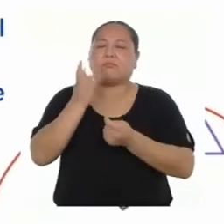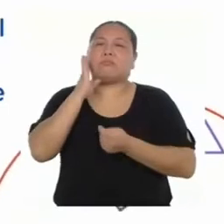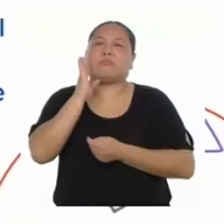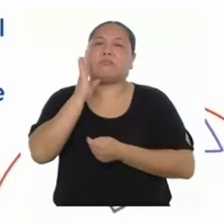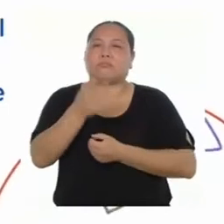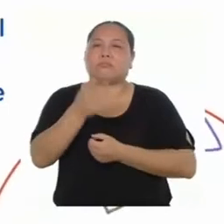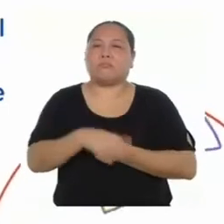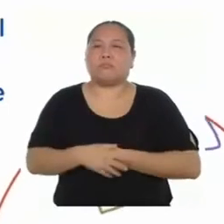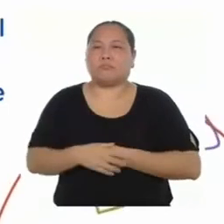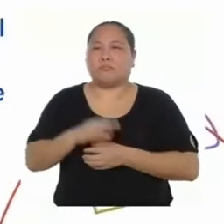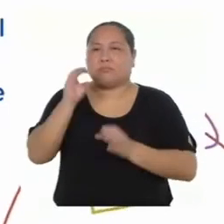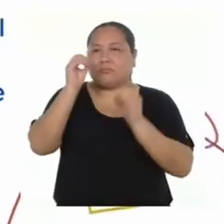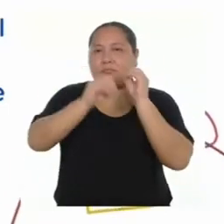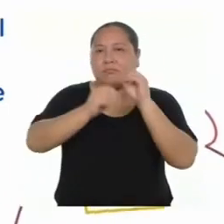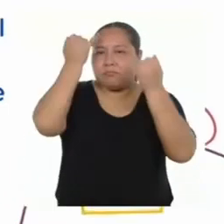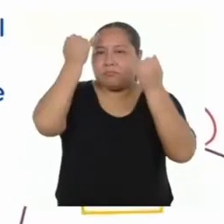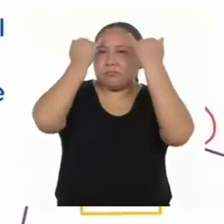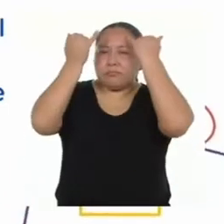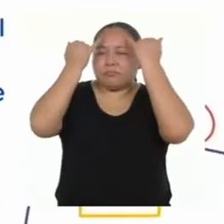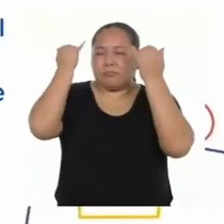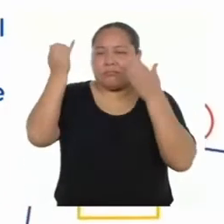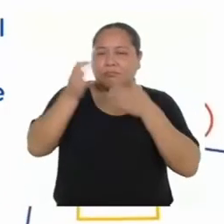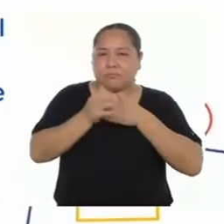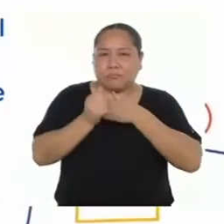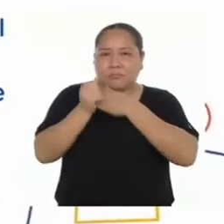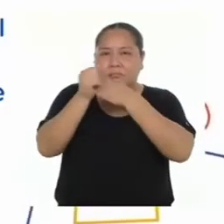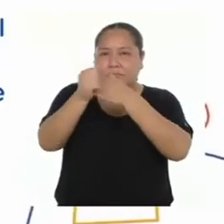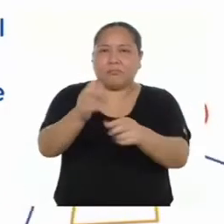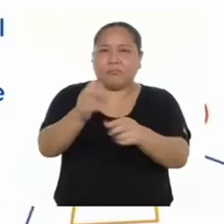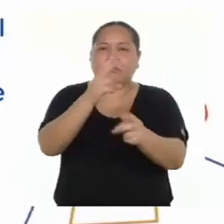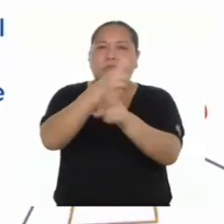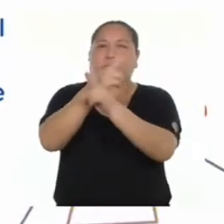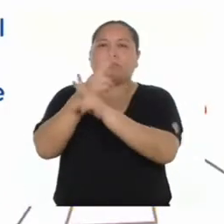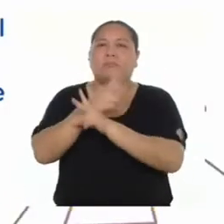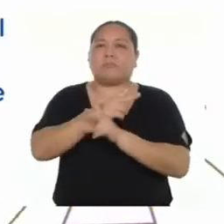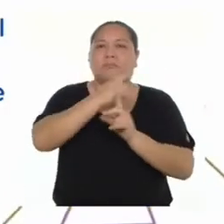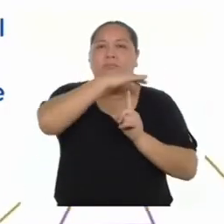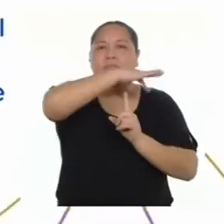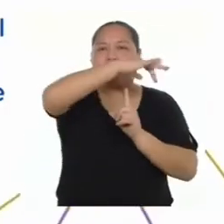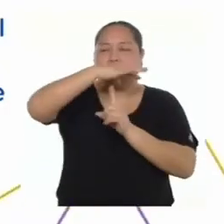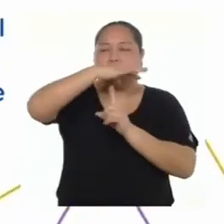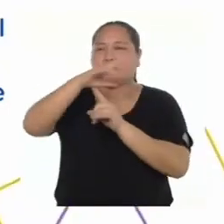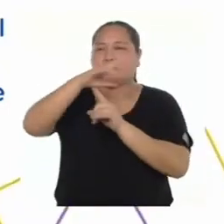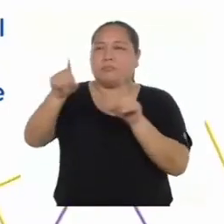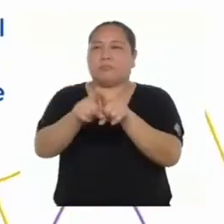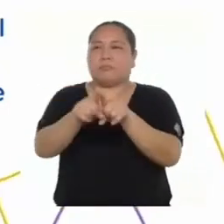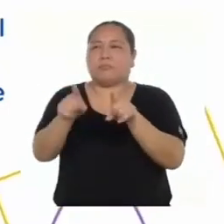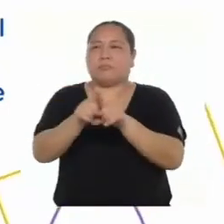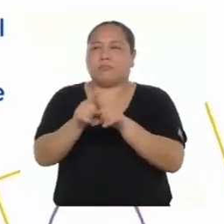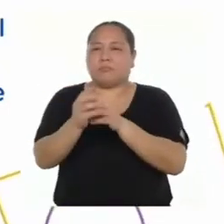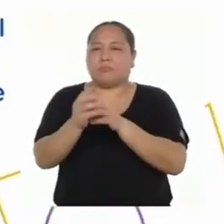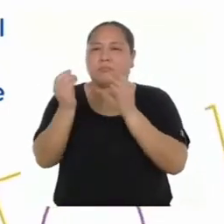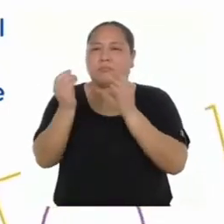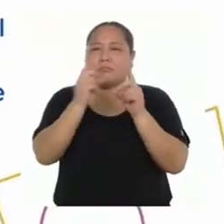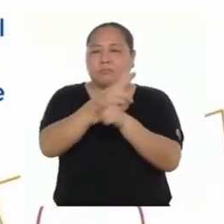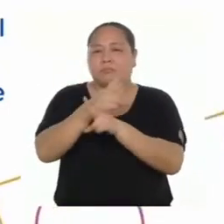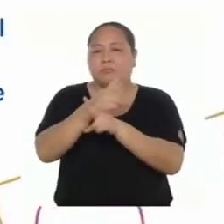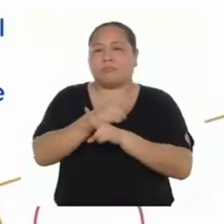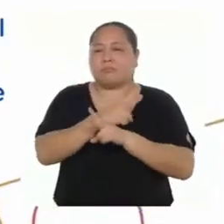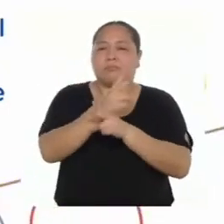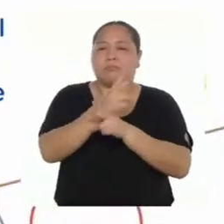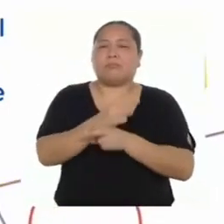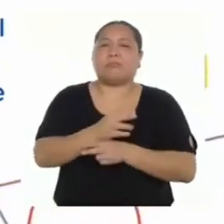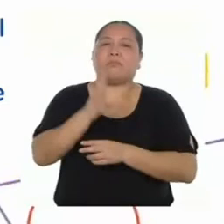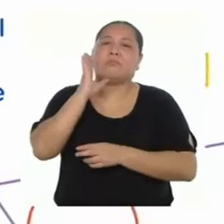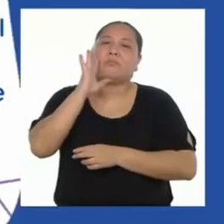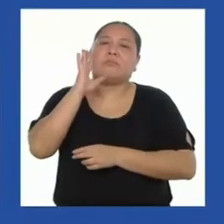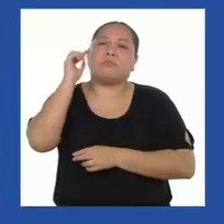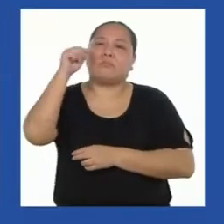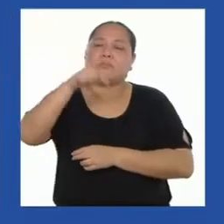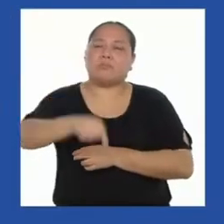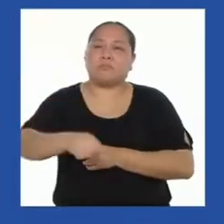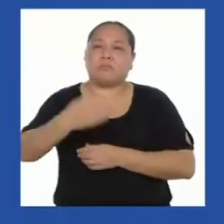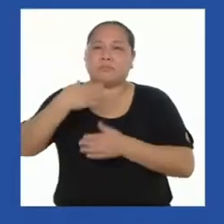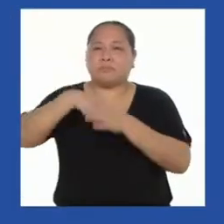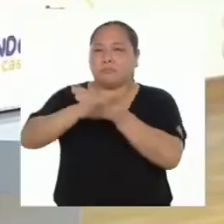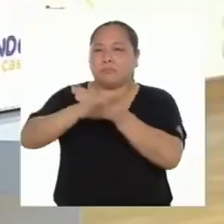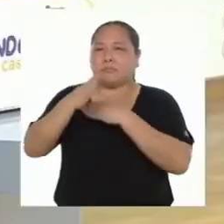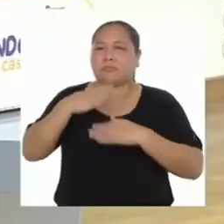sólidos. Propongo actividades orientadas al cuidado del ambiente y tratamiento de los residuos sólidos en mi hogar.